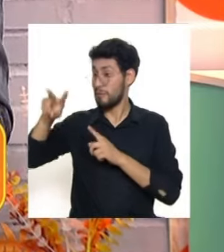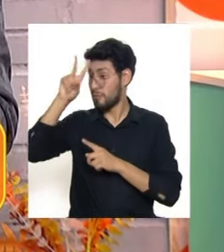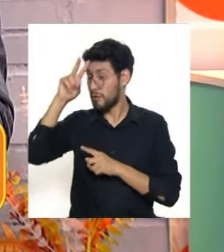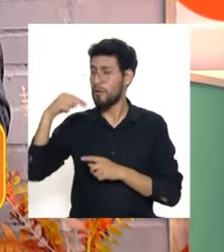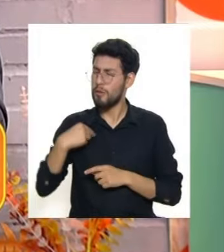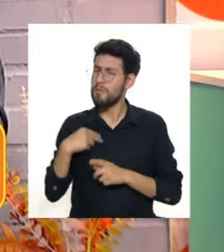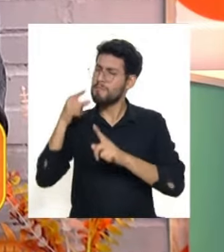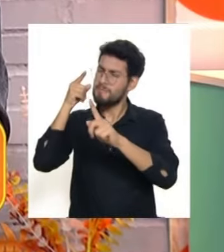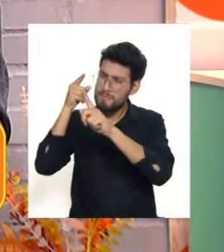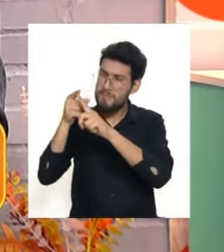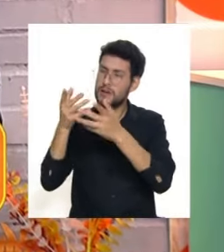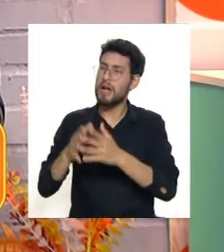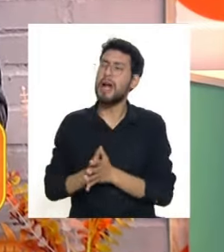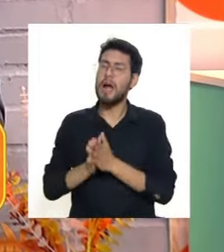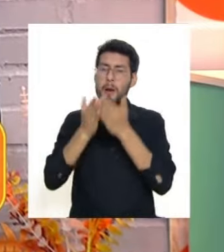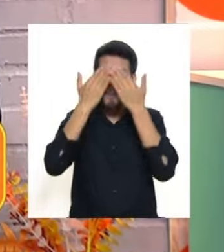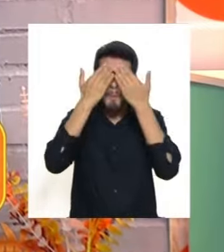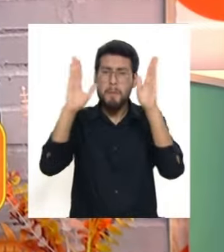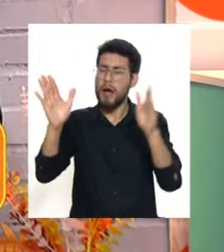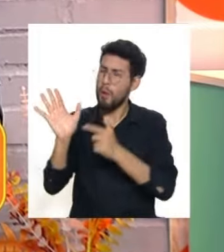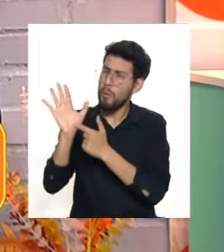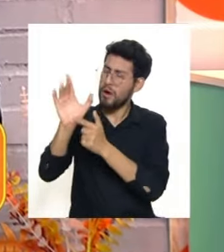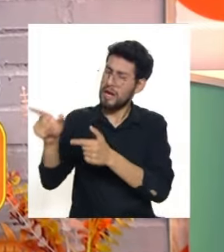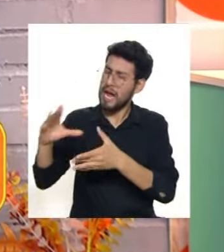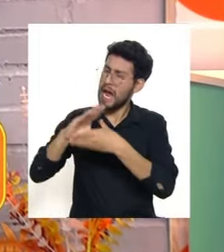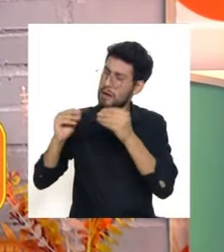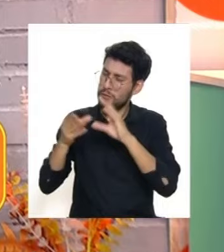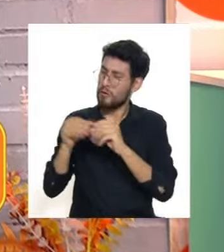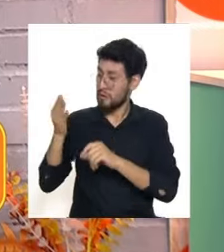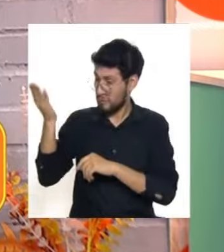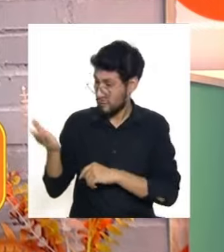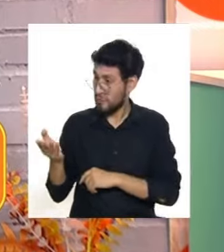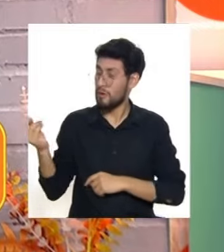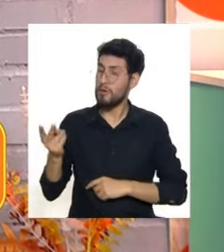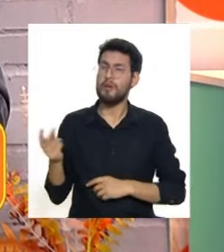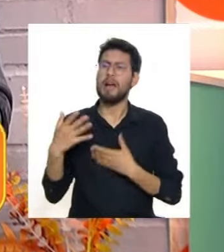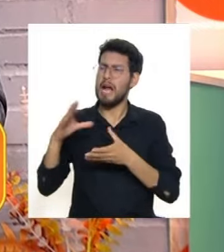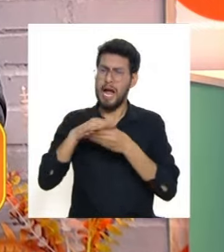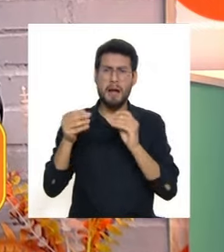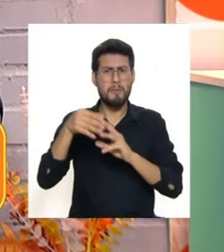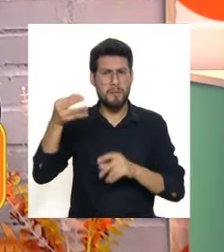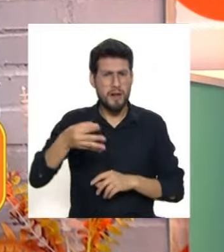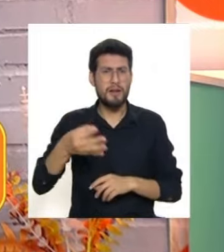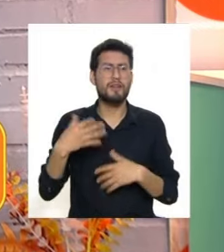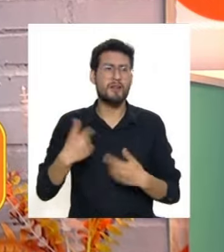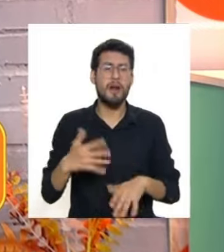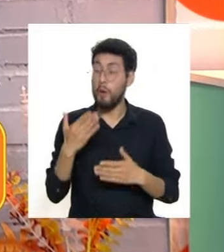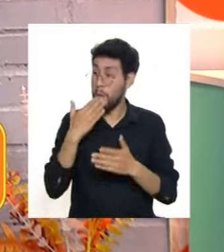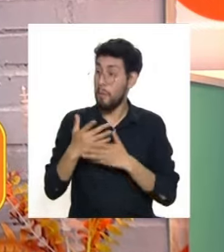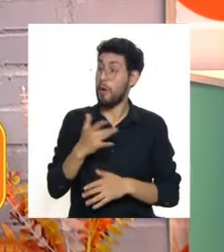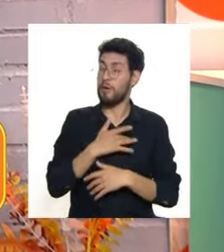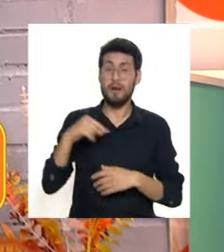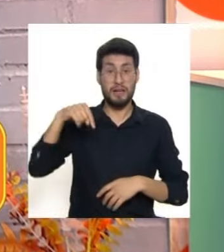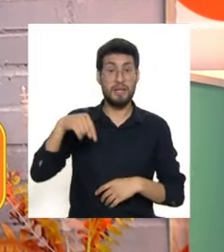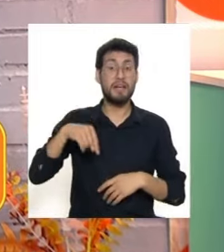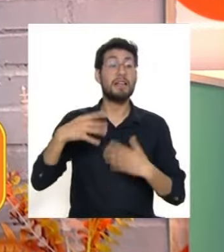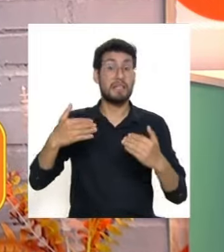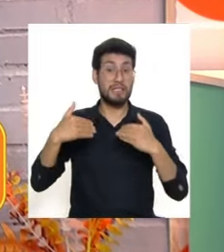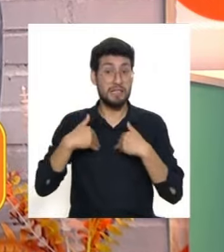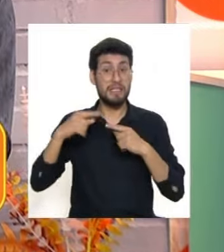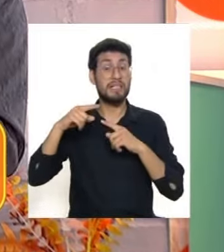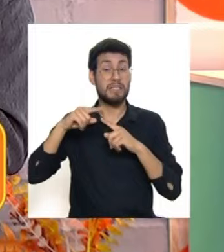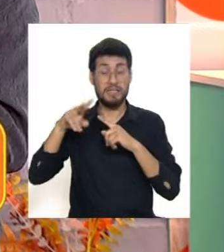tenemos la misión de visibilizar estas historias como las de ustedes, historias que de verdad son motivadoras. Nosotros aquí en el canal